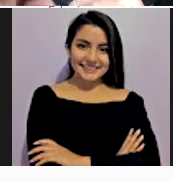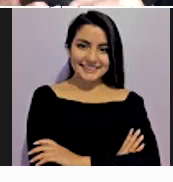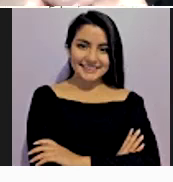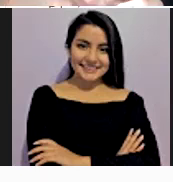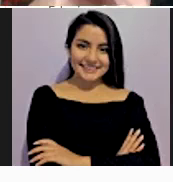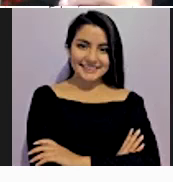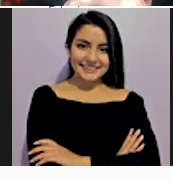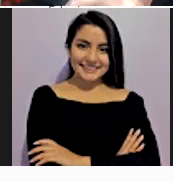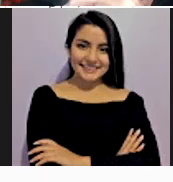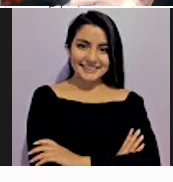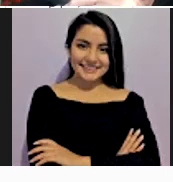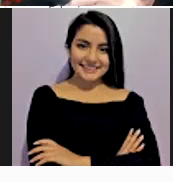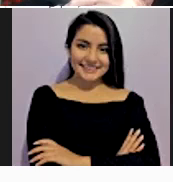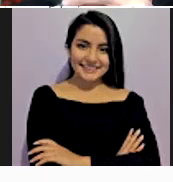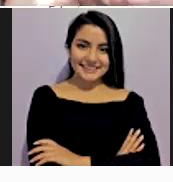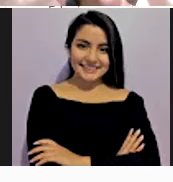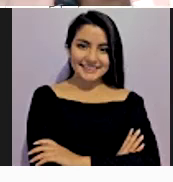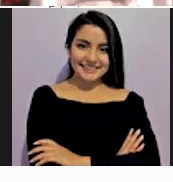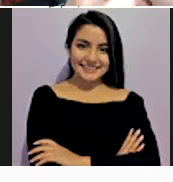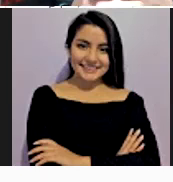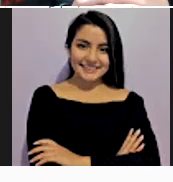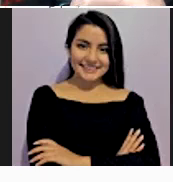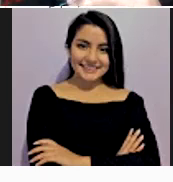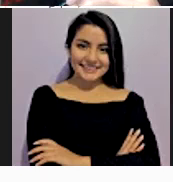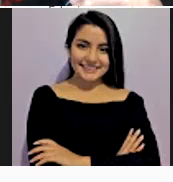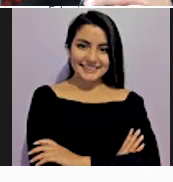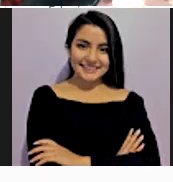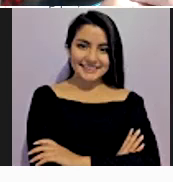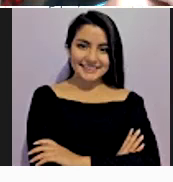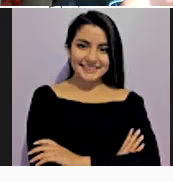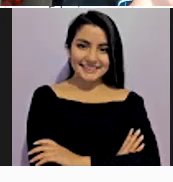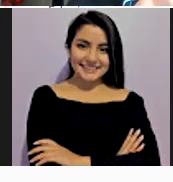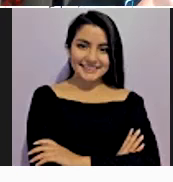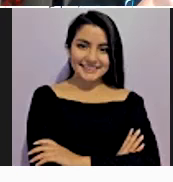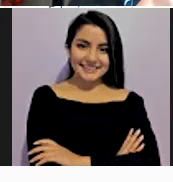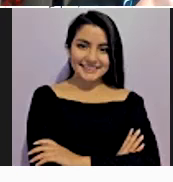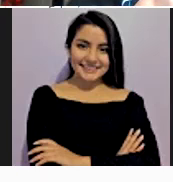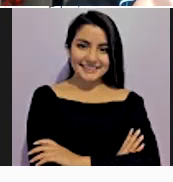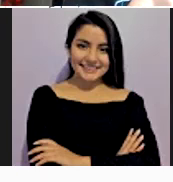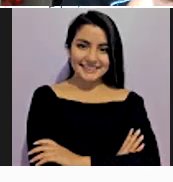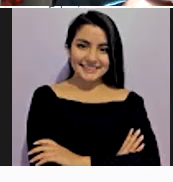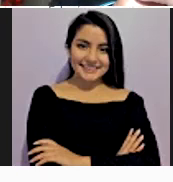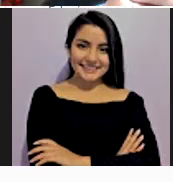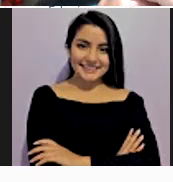Eso tiene usted en las láminas, o está en cualquier libro de sedimentos.